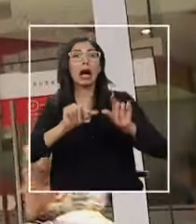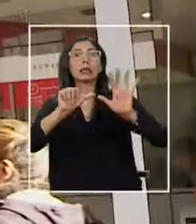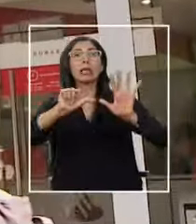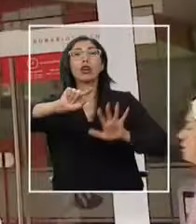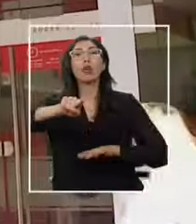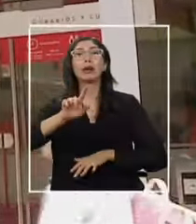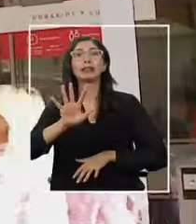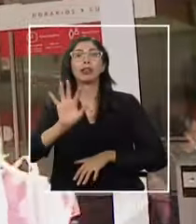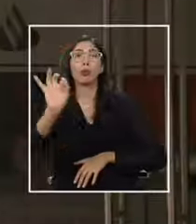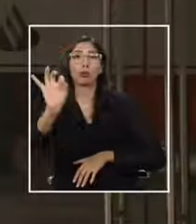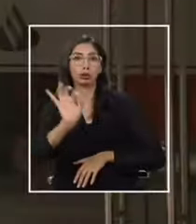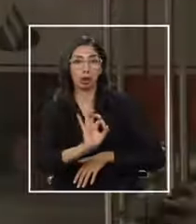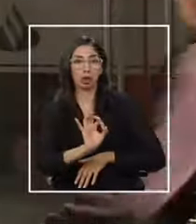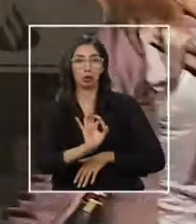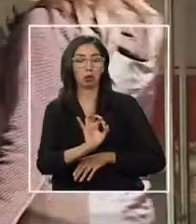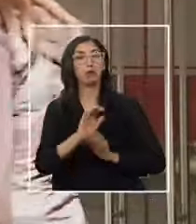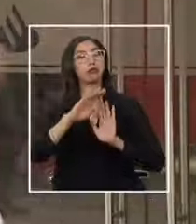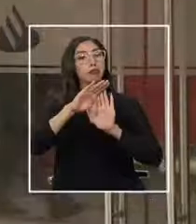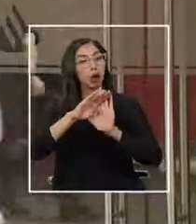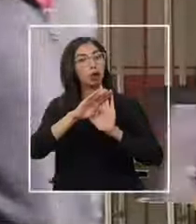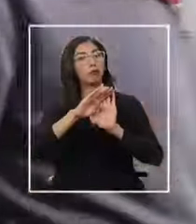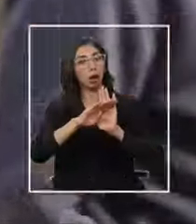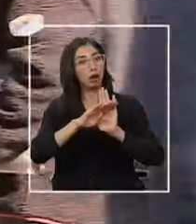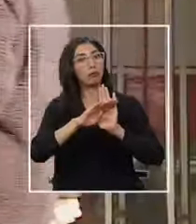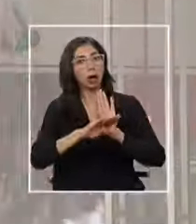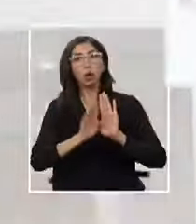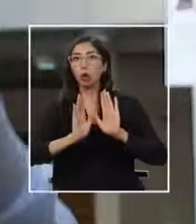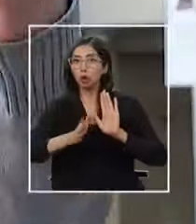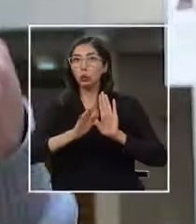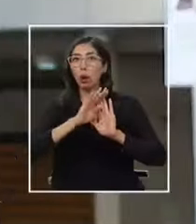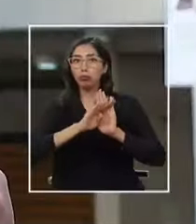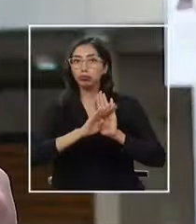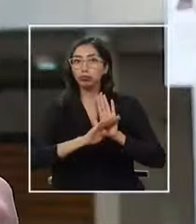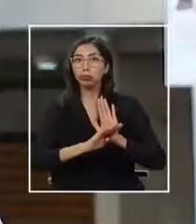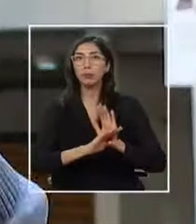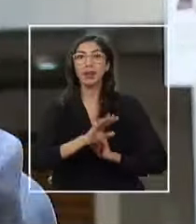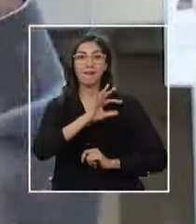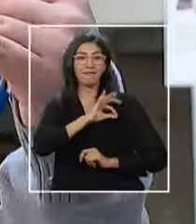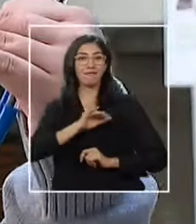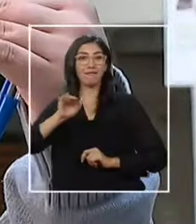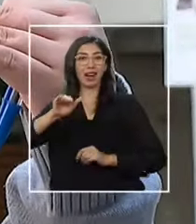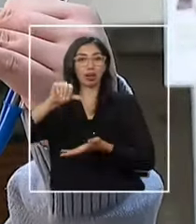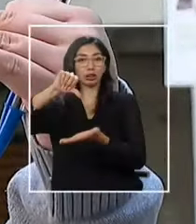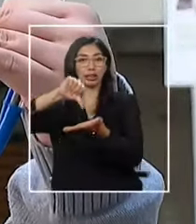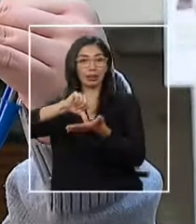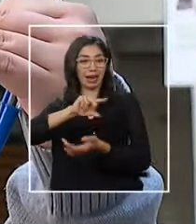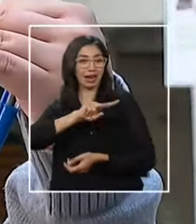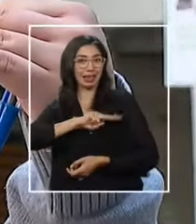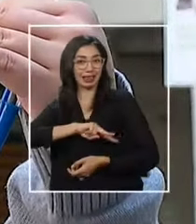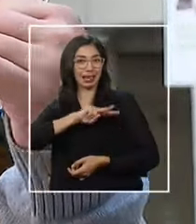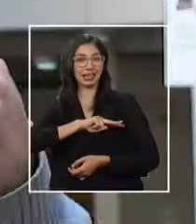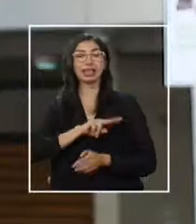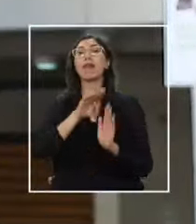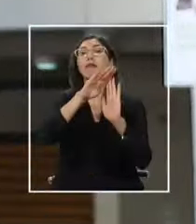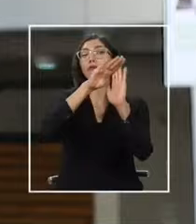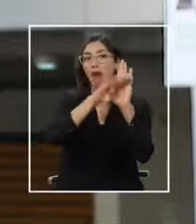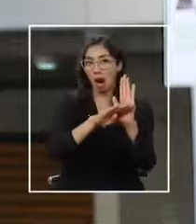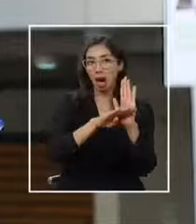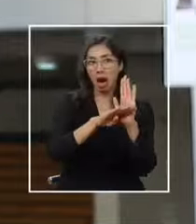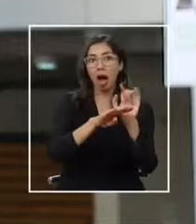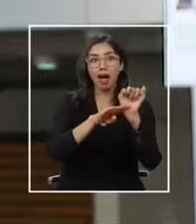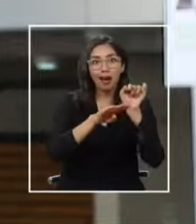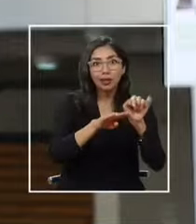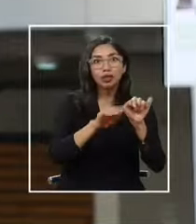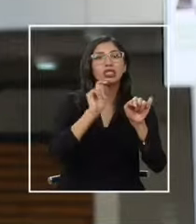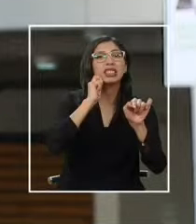6,5%. Una tendencia que todo indica continuará. El Banco Central baja su tasa, que es una tasa de referencia del sistema financiero, y